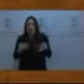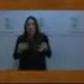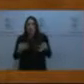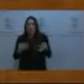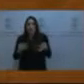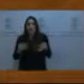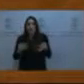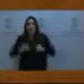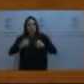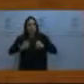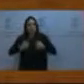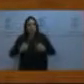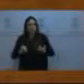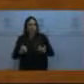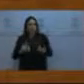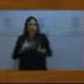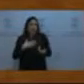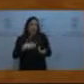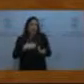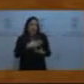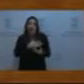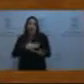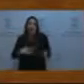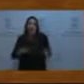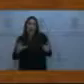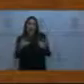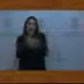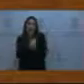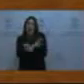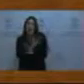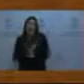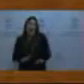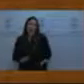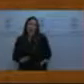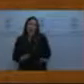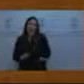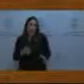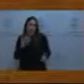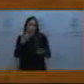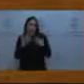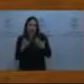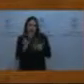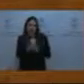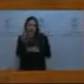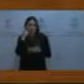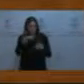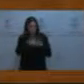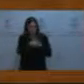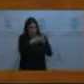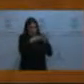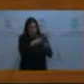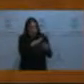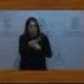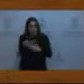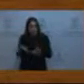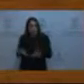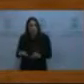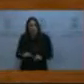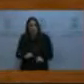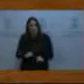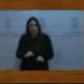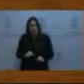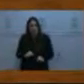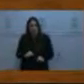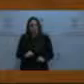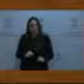siempre tozuda, por mucho que se pretenda disfrazar, termina por colocar a todo el mundo en su sitio y su gestión en materia de adopciones se está viendo sobrepasada